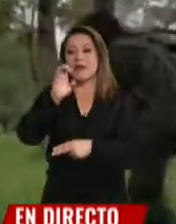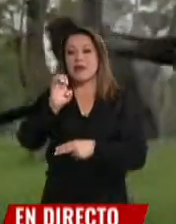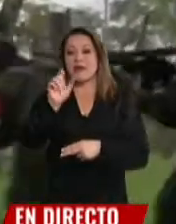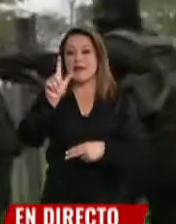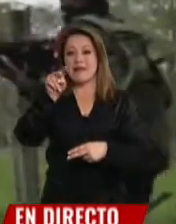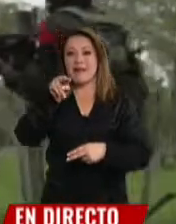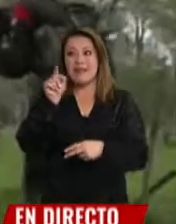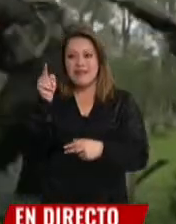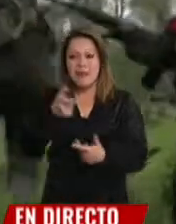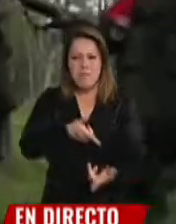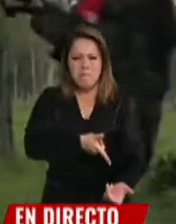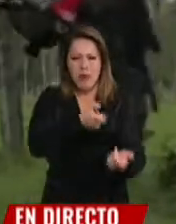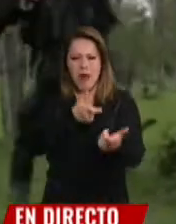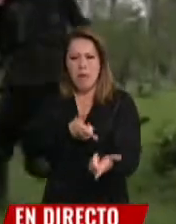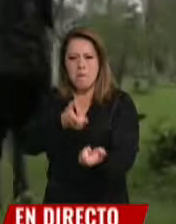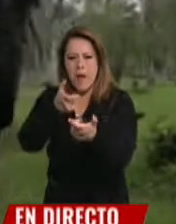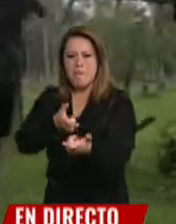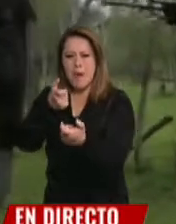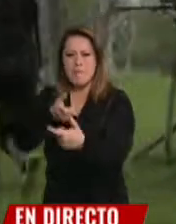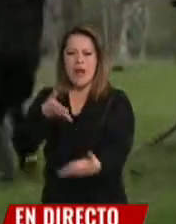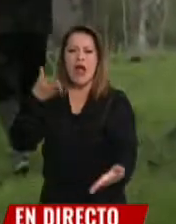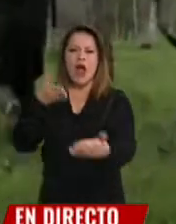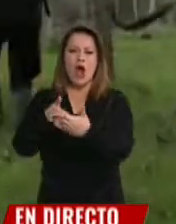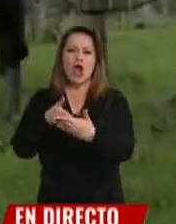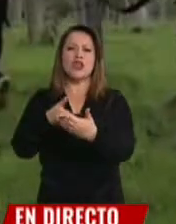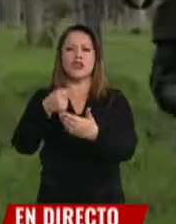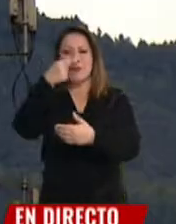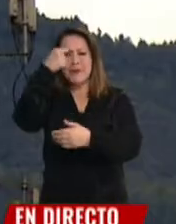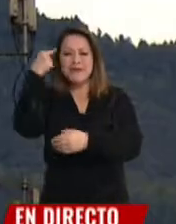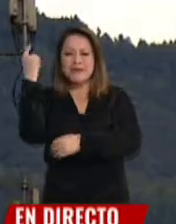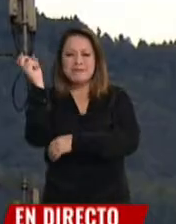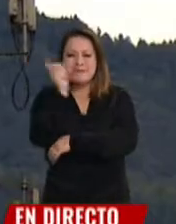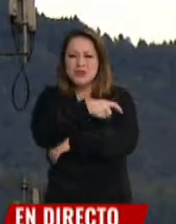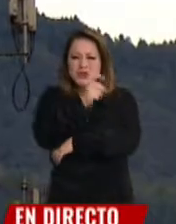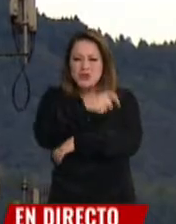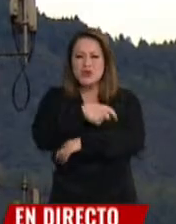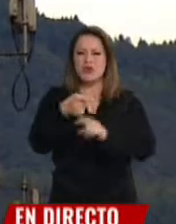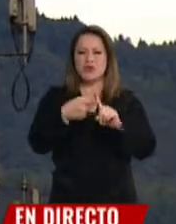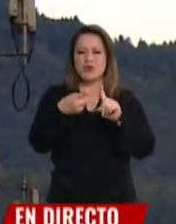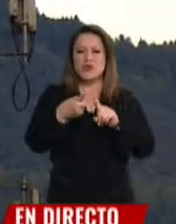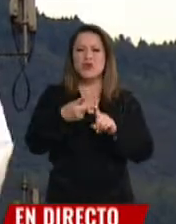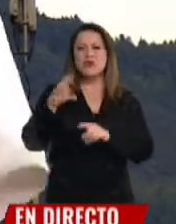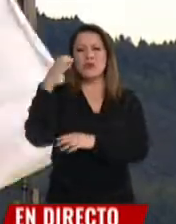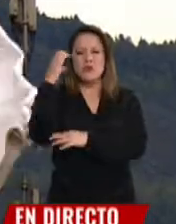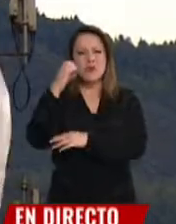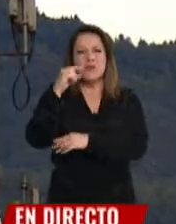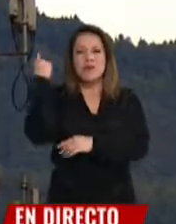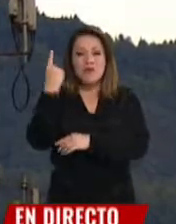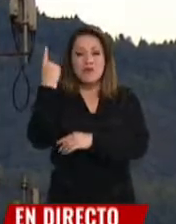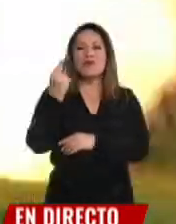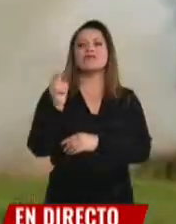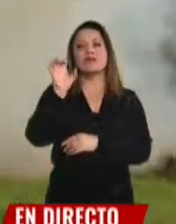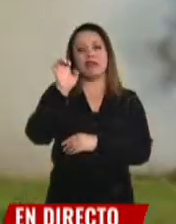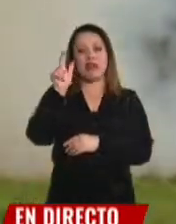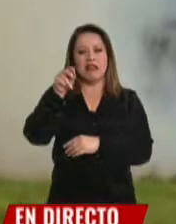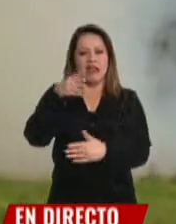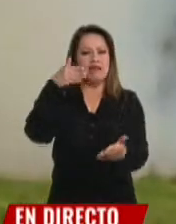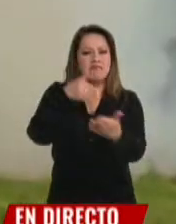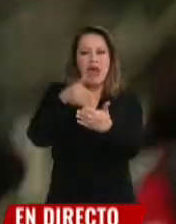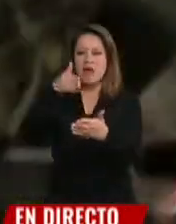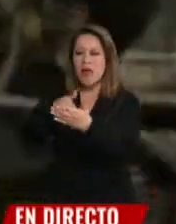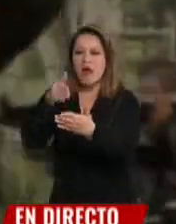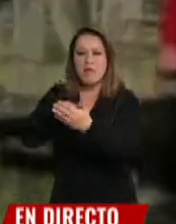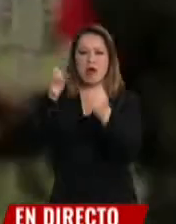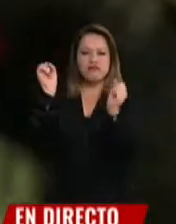la infraestructura petrolera y al medio ambiente en el país. El ente de control señaló que estas afectaciones han dejado